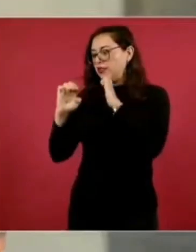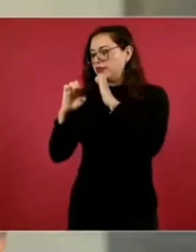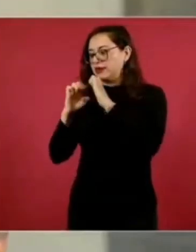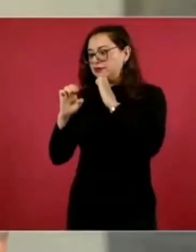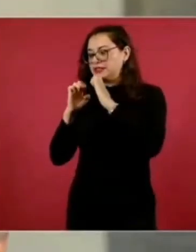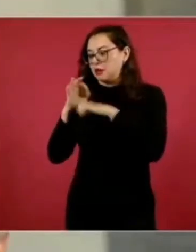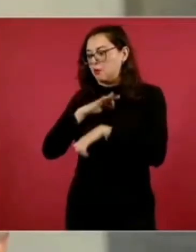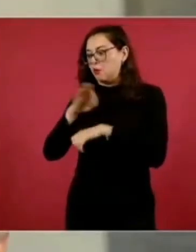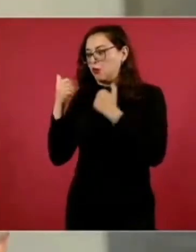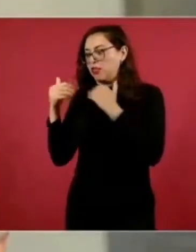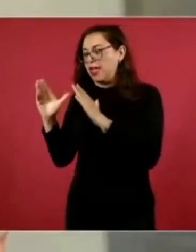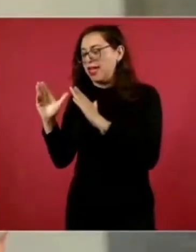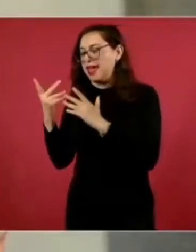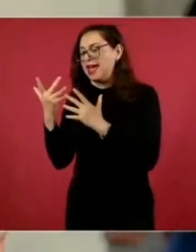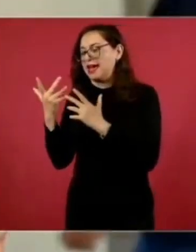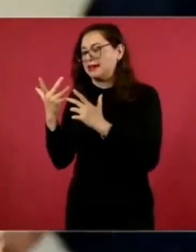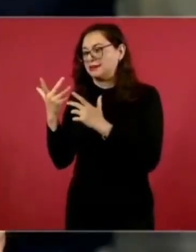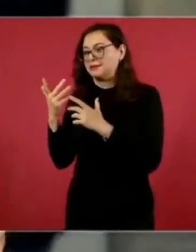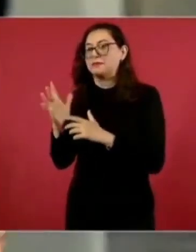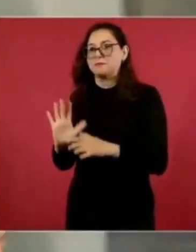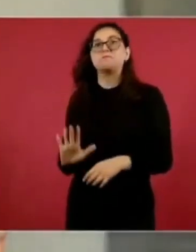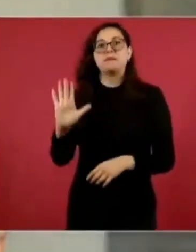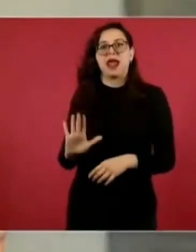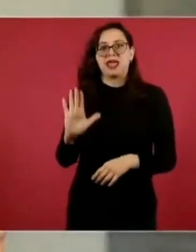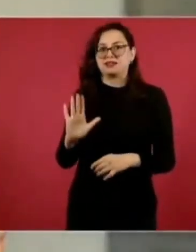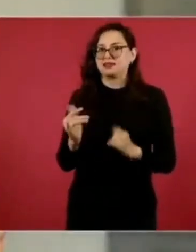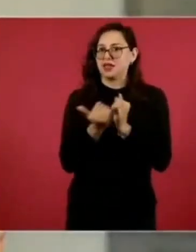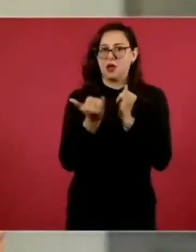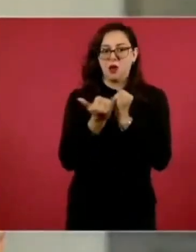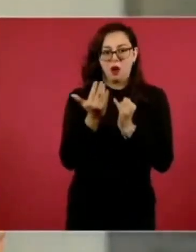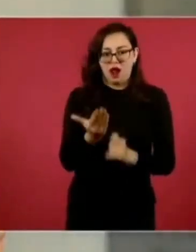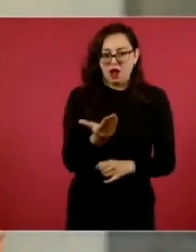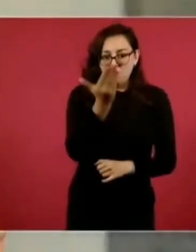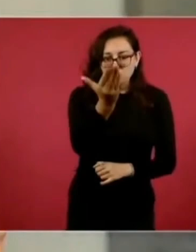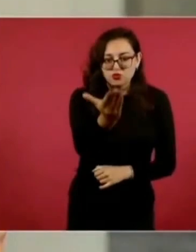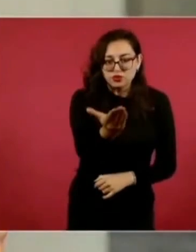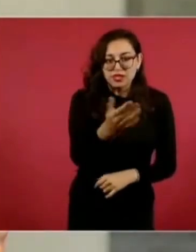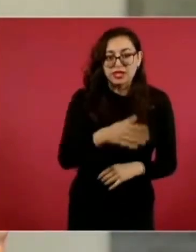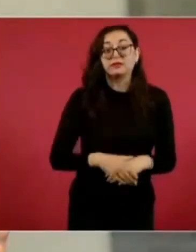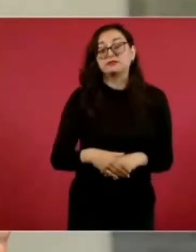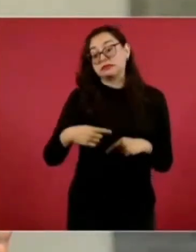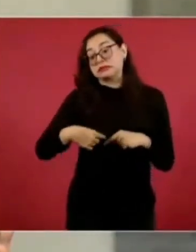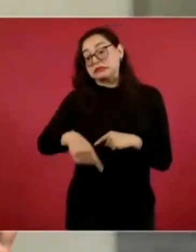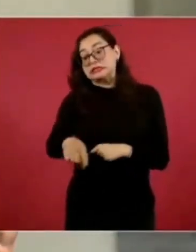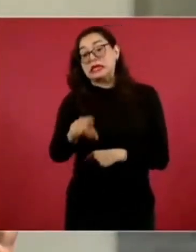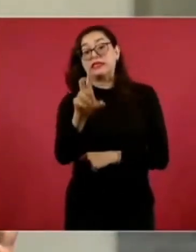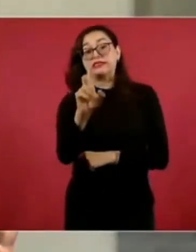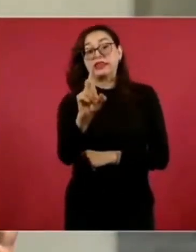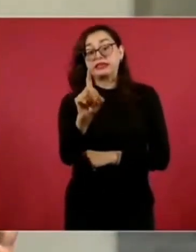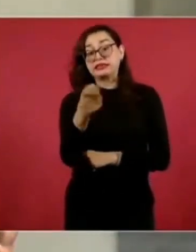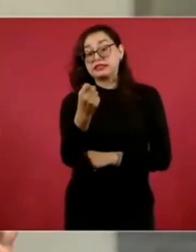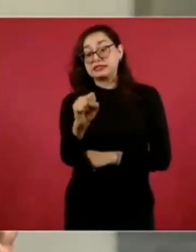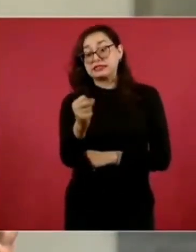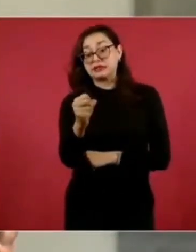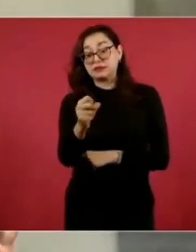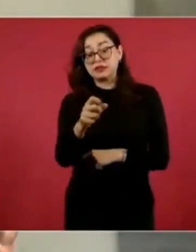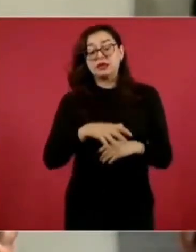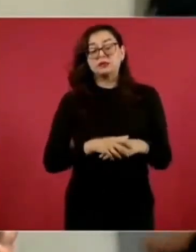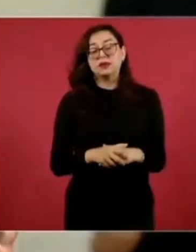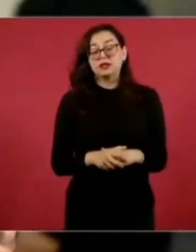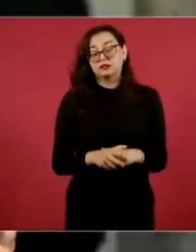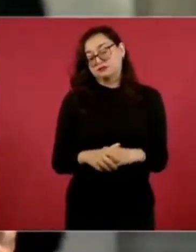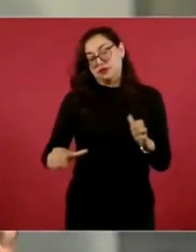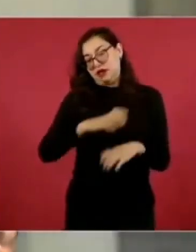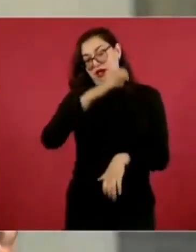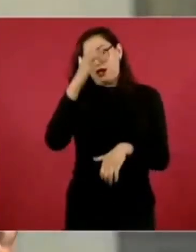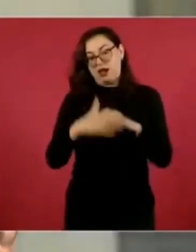de septiembre. Quisiera preguntarle si es posible que podamos traer un sketch de la Guelaguetza, que podamos